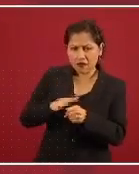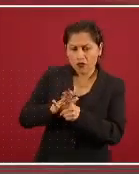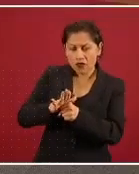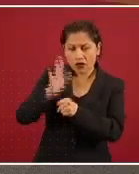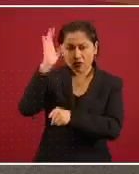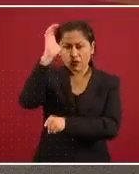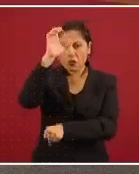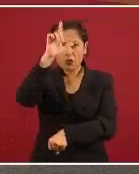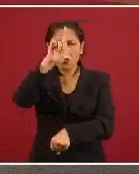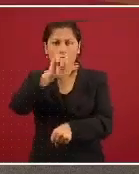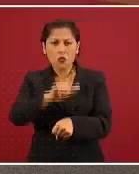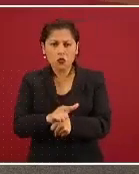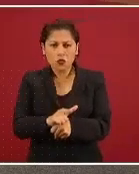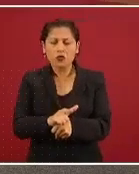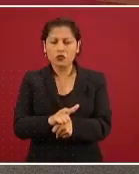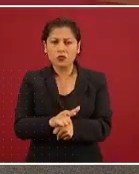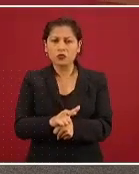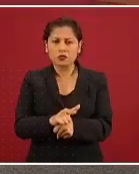que vienen de lejos.